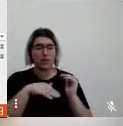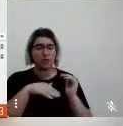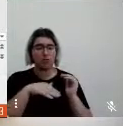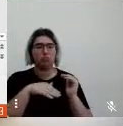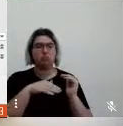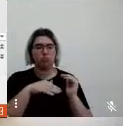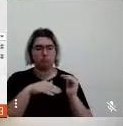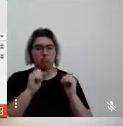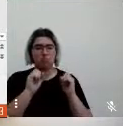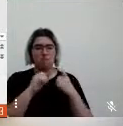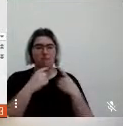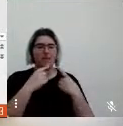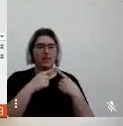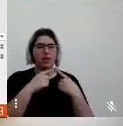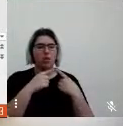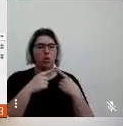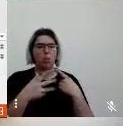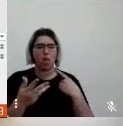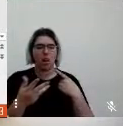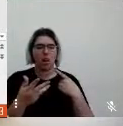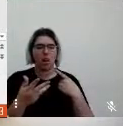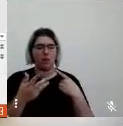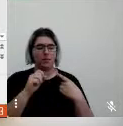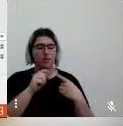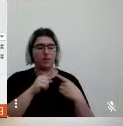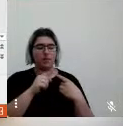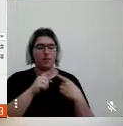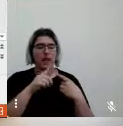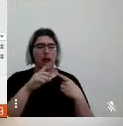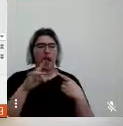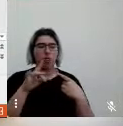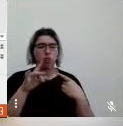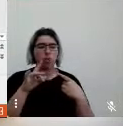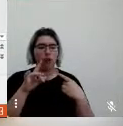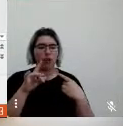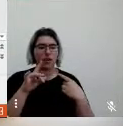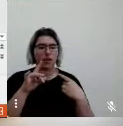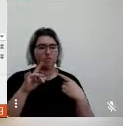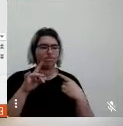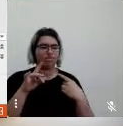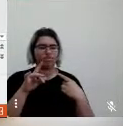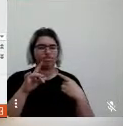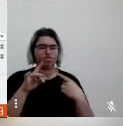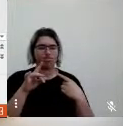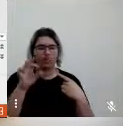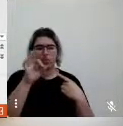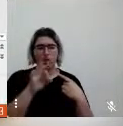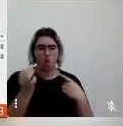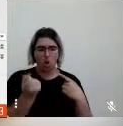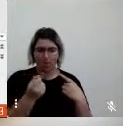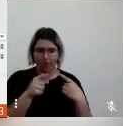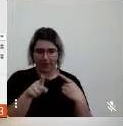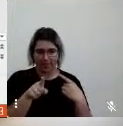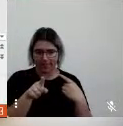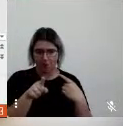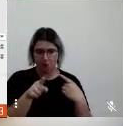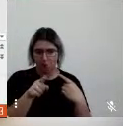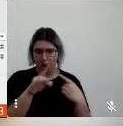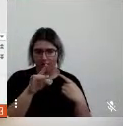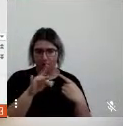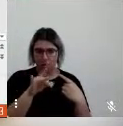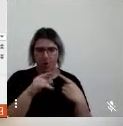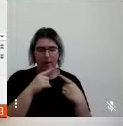cuál es el primer ingrediente. Si el primero es azúcar, ¿vale? O alguno de los primos hermanos del